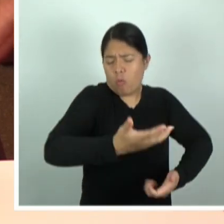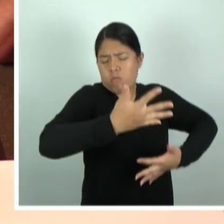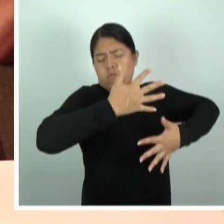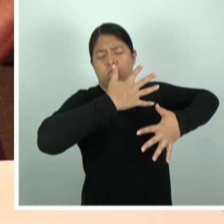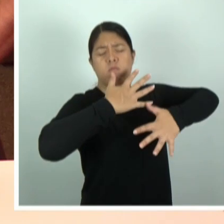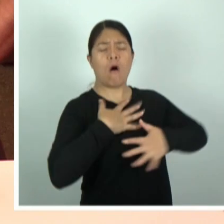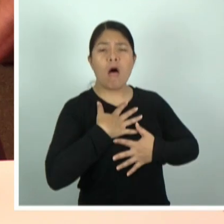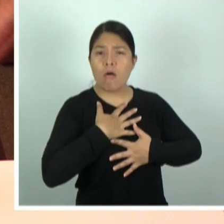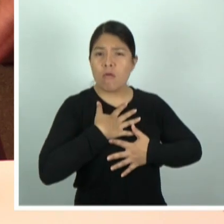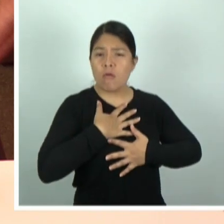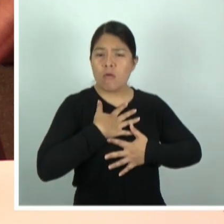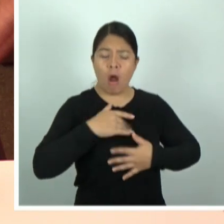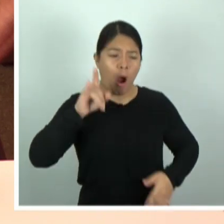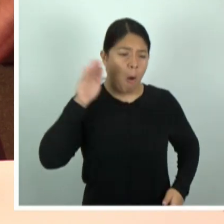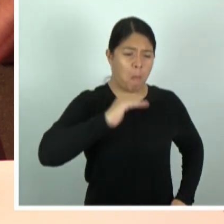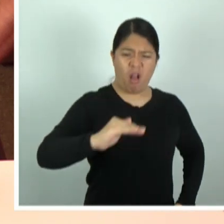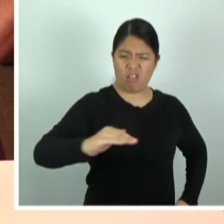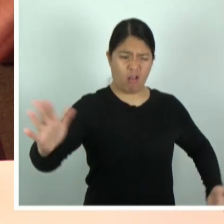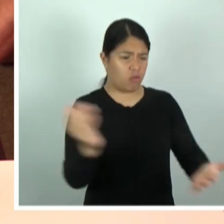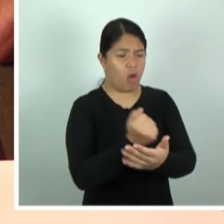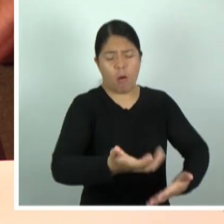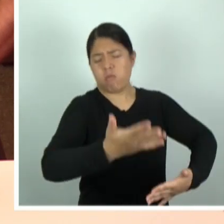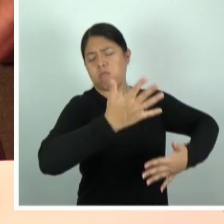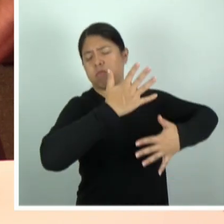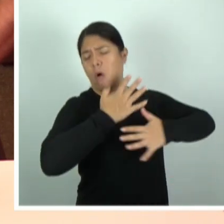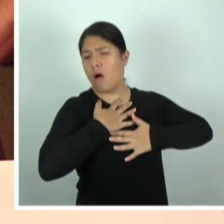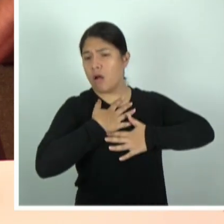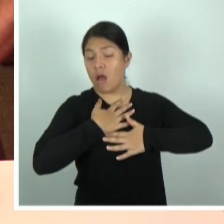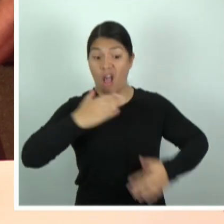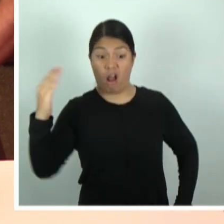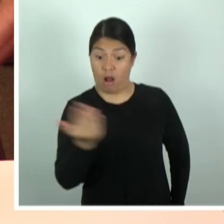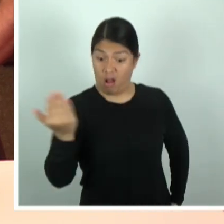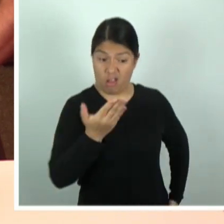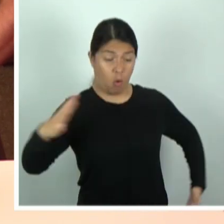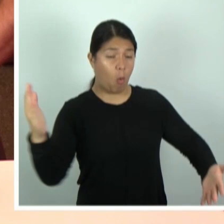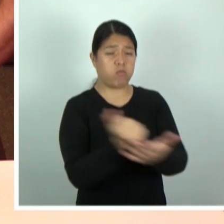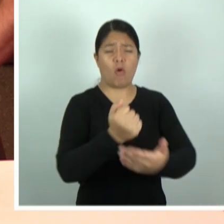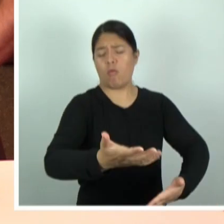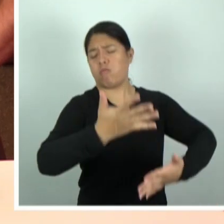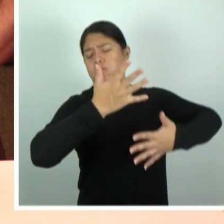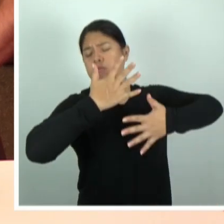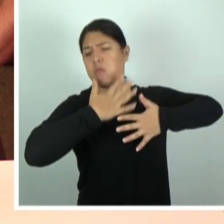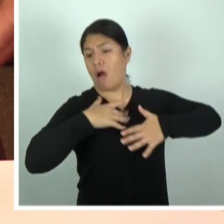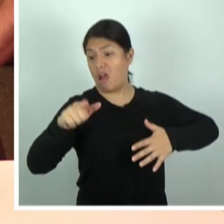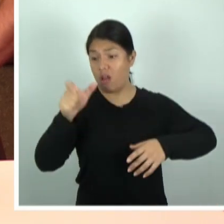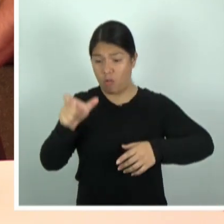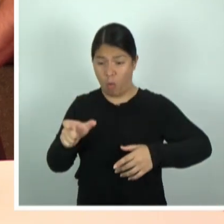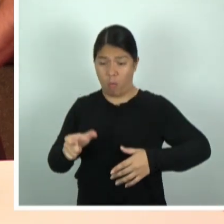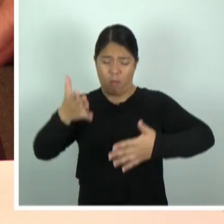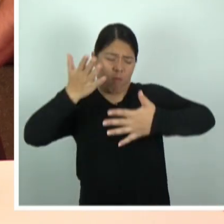todo el pecado, toda la maldad, todo el castigo iba a venir sobre ese hombre.